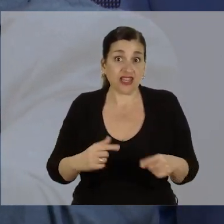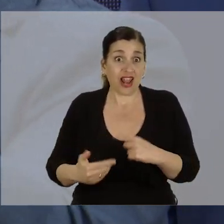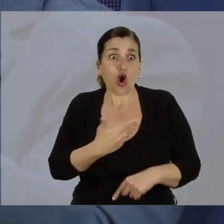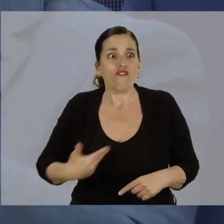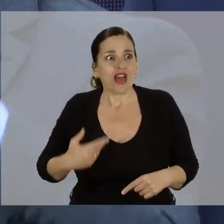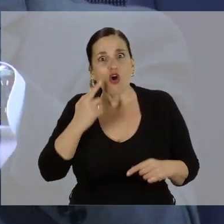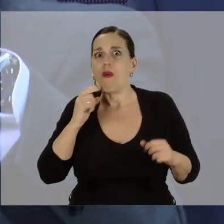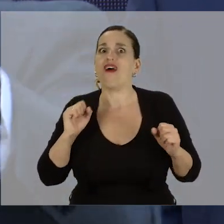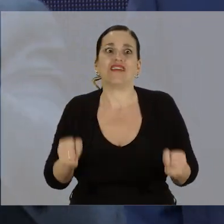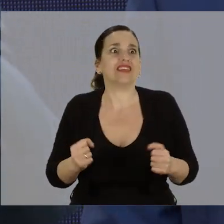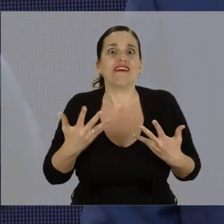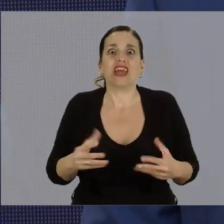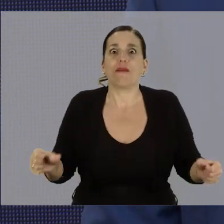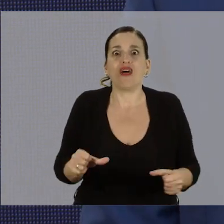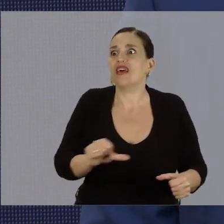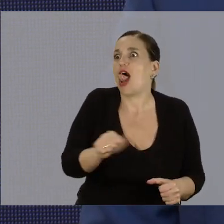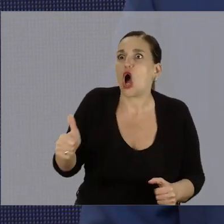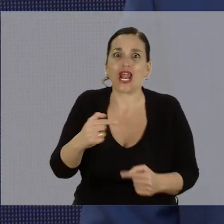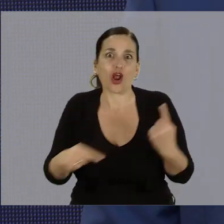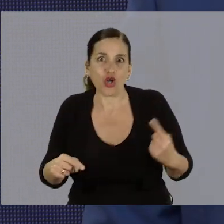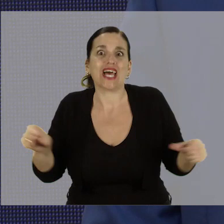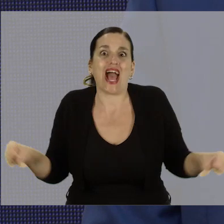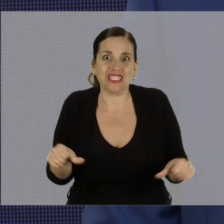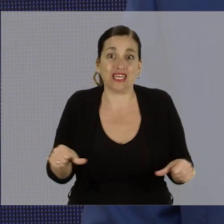todo cuando estás en el gobierno, la ansiedad de llevarla adelante.